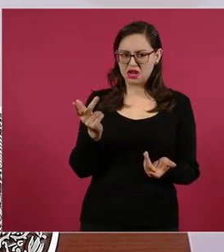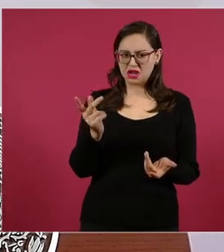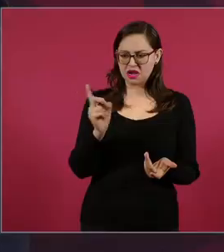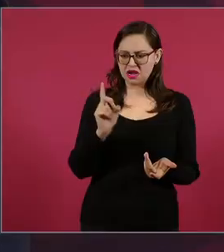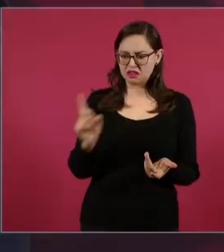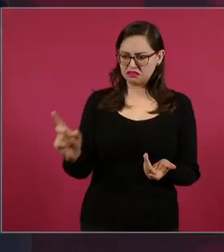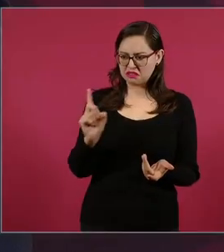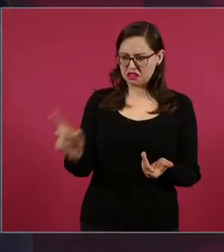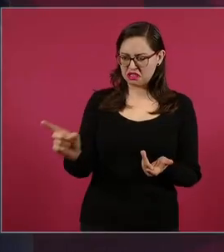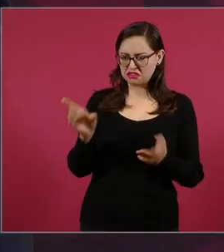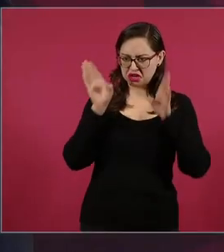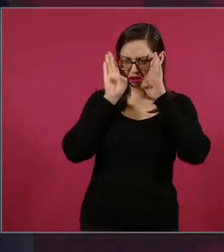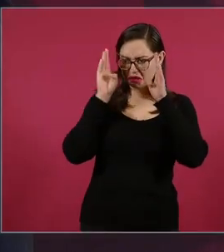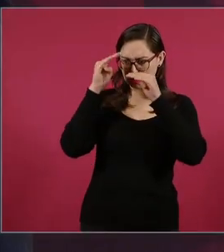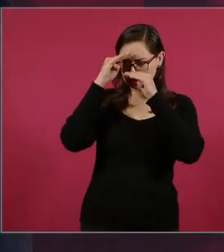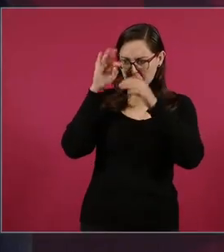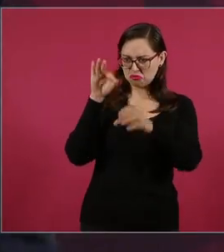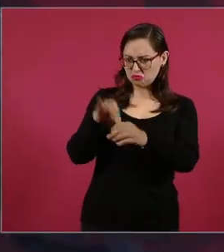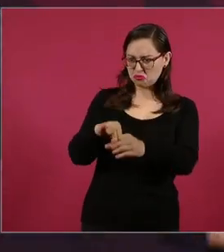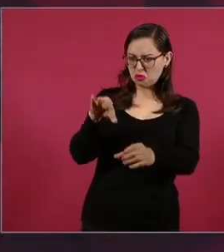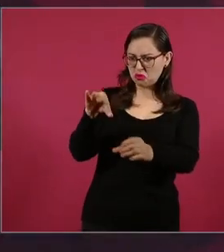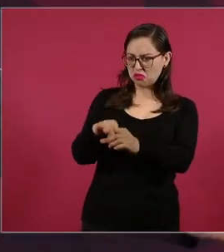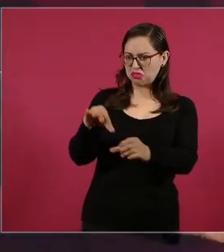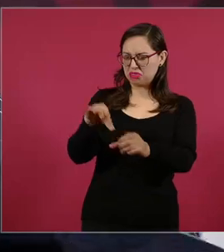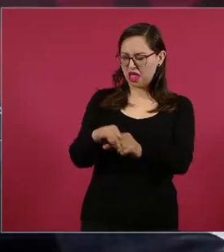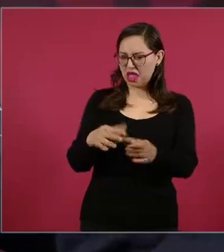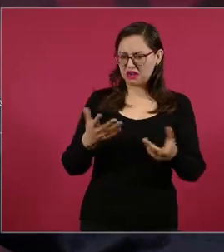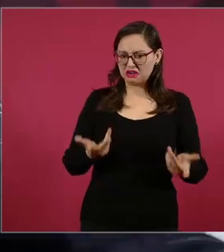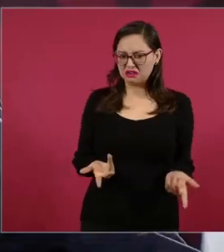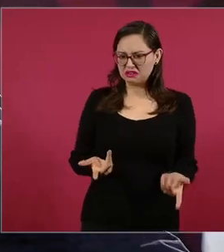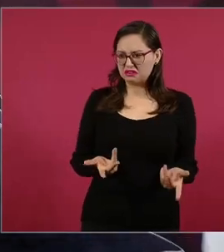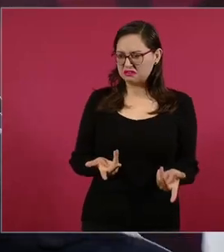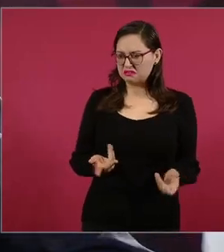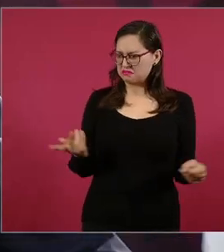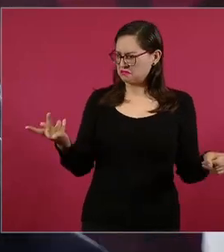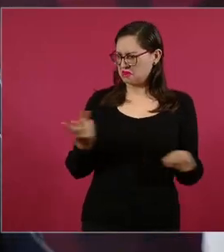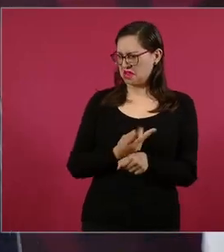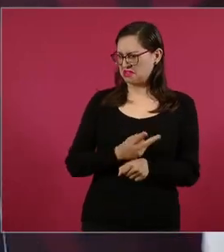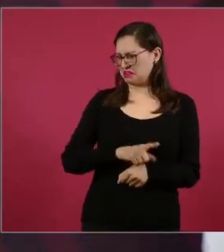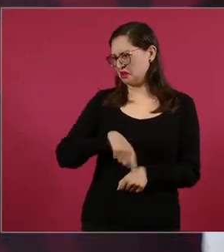del bloque conservador, ¿cómo es? ¿Qué pasó?